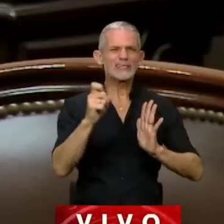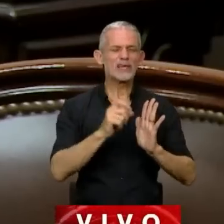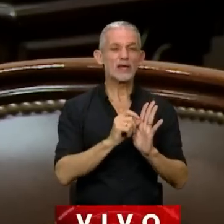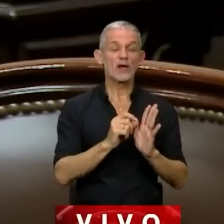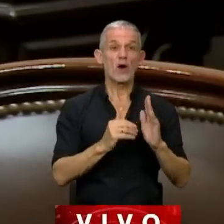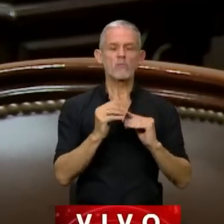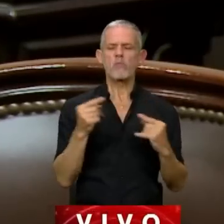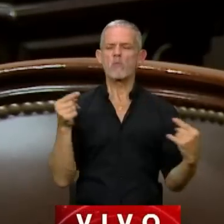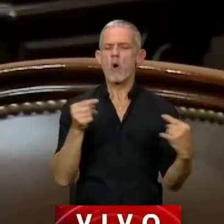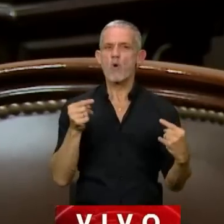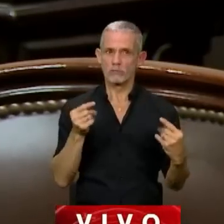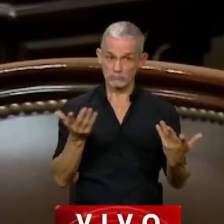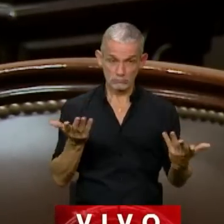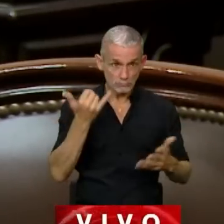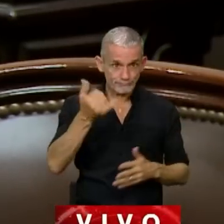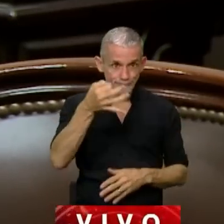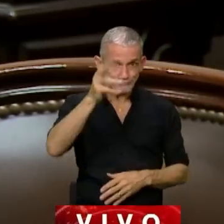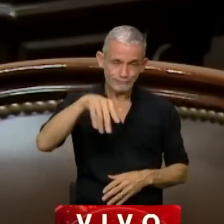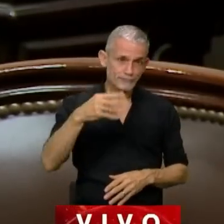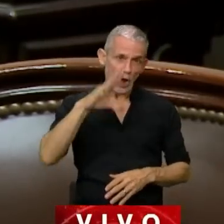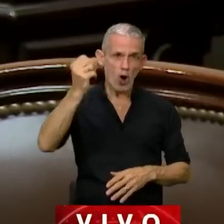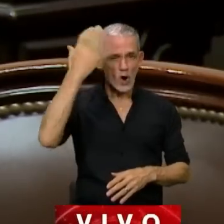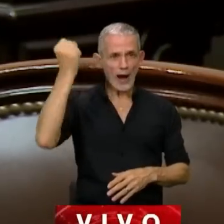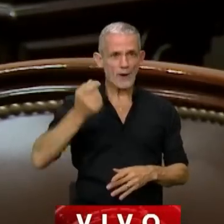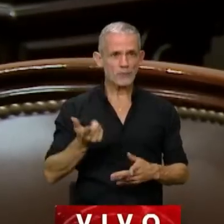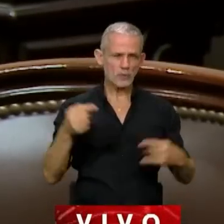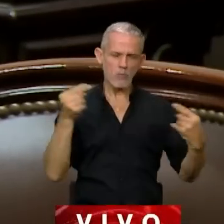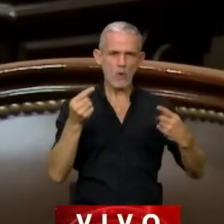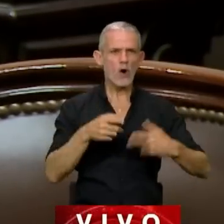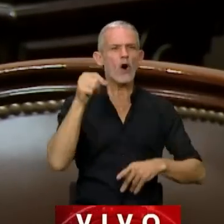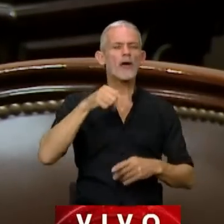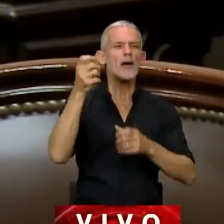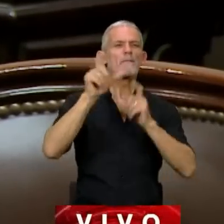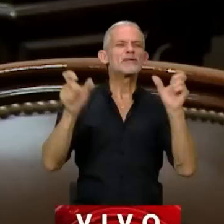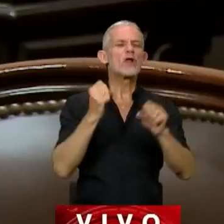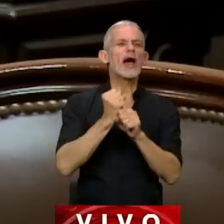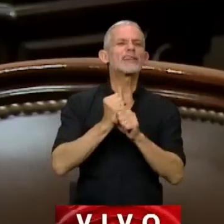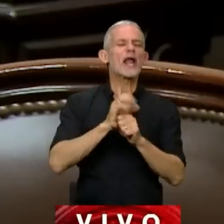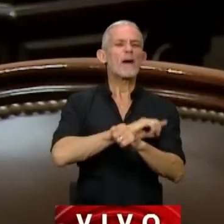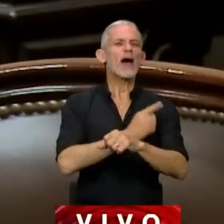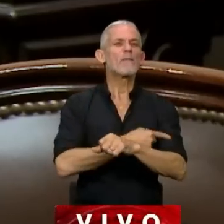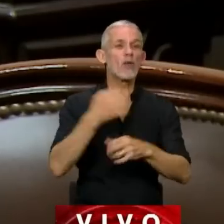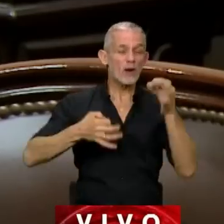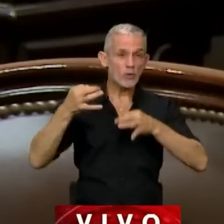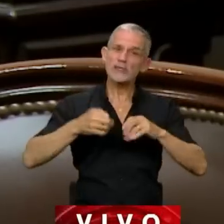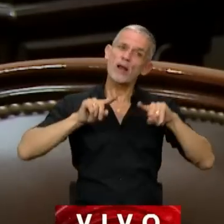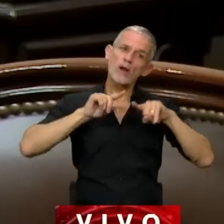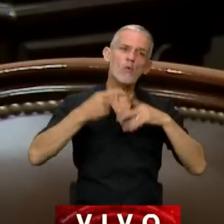conflicto y lo construyeron. Hoy los trabajadores del Poder Judicial declararon una